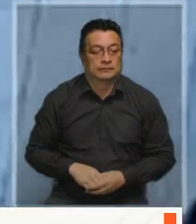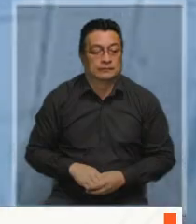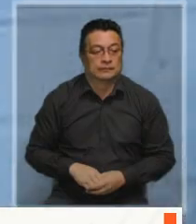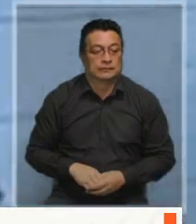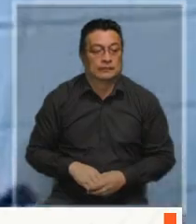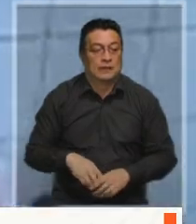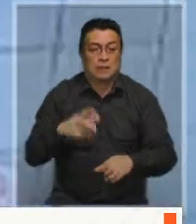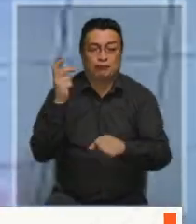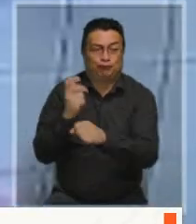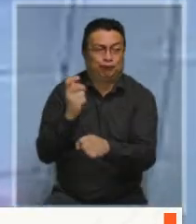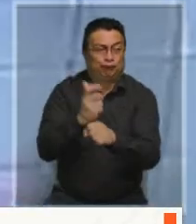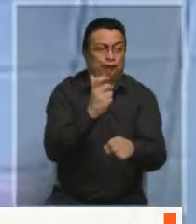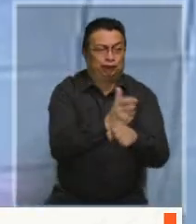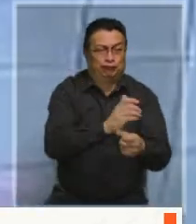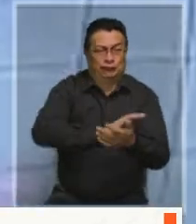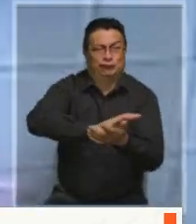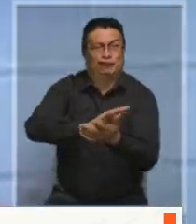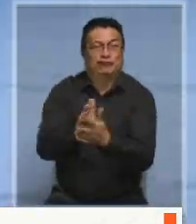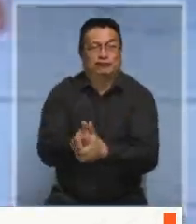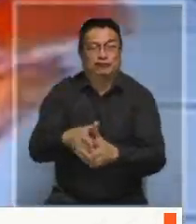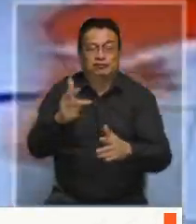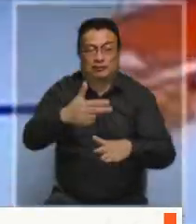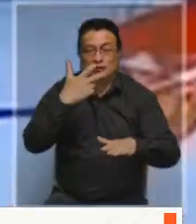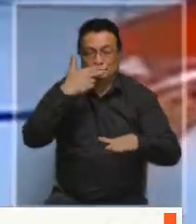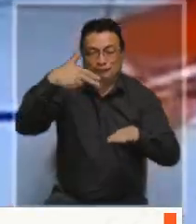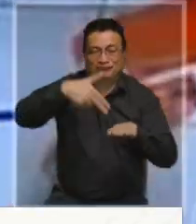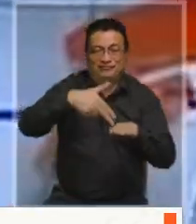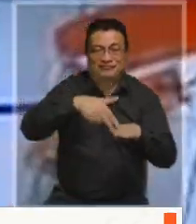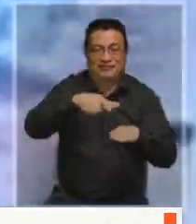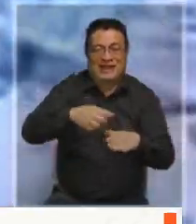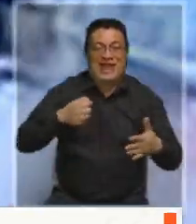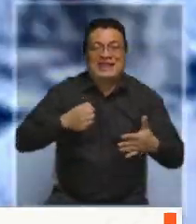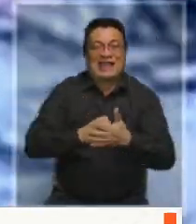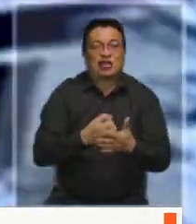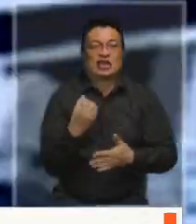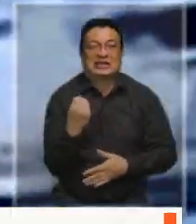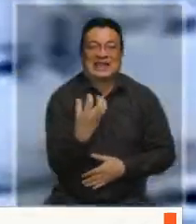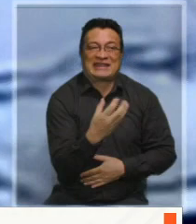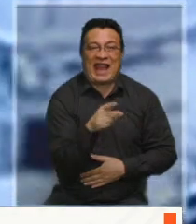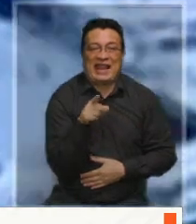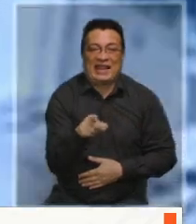Se llevaron todo lo que encontraron en este servicentro de Estación Central.